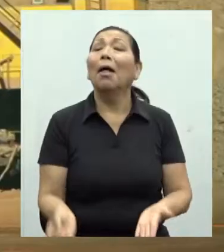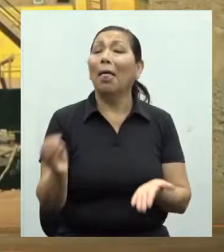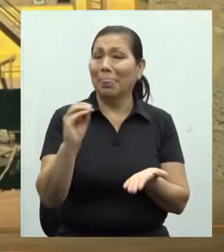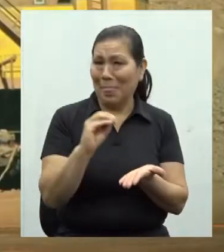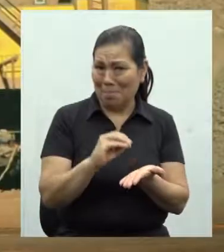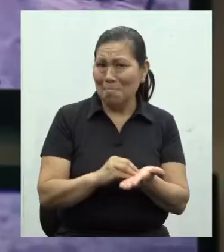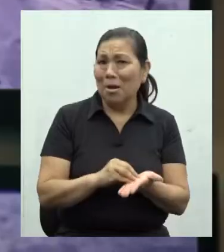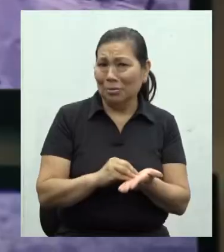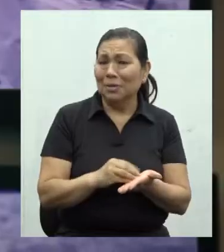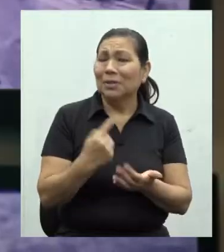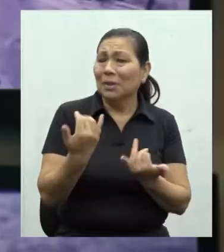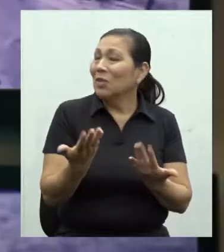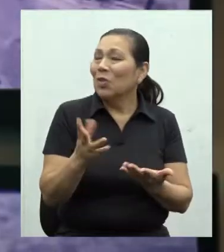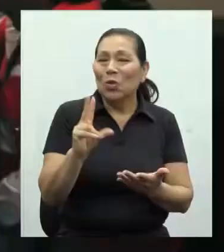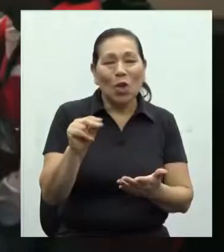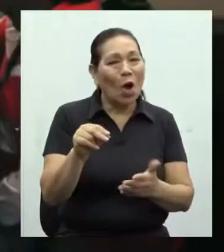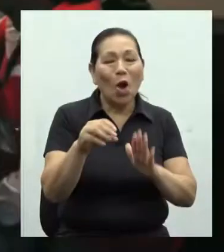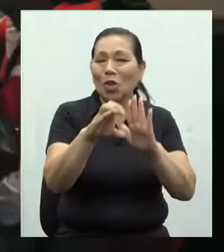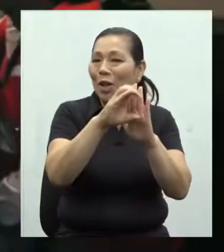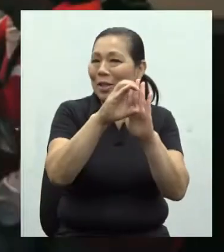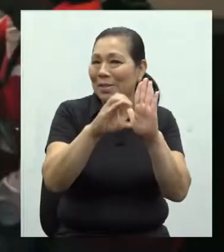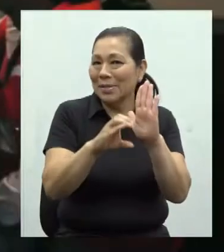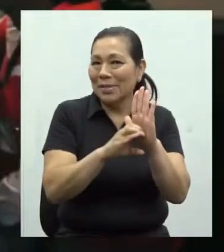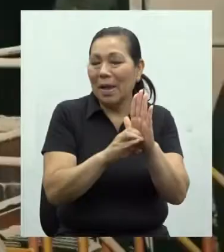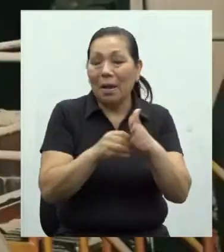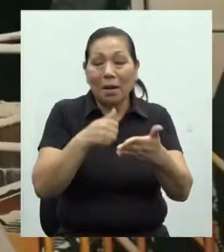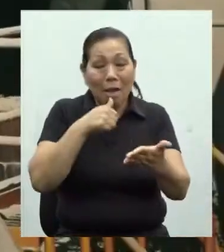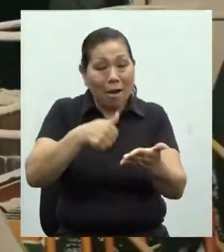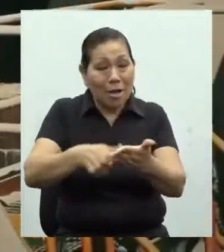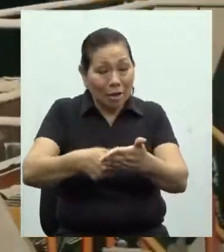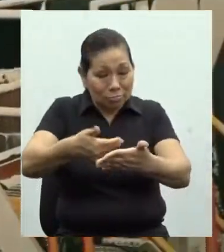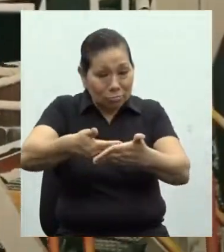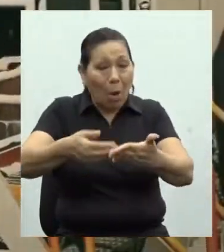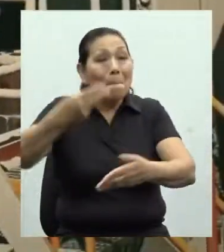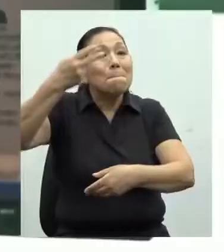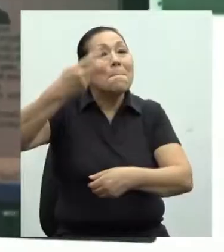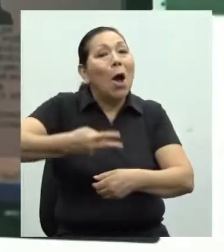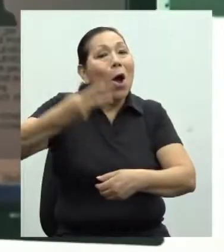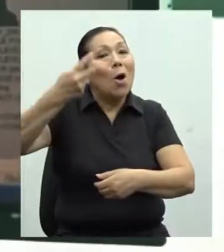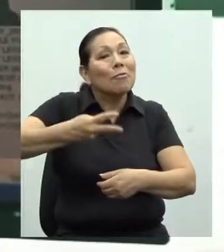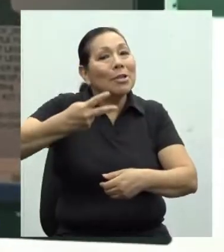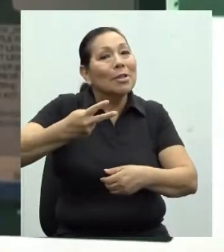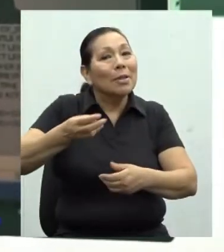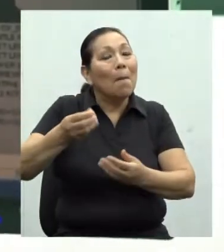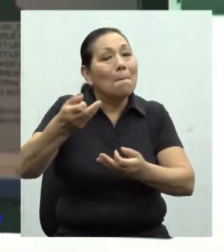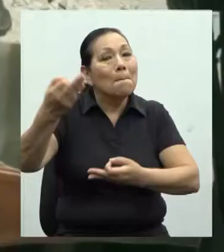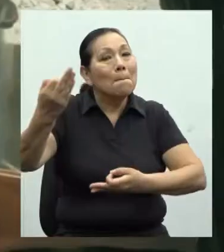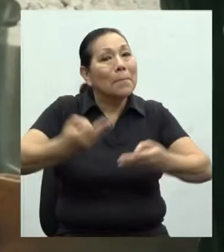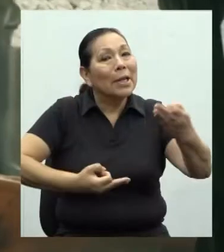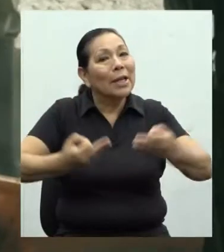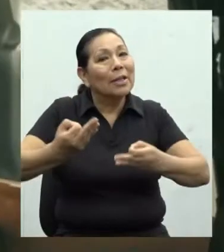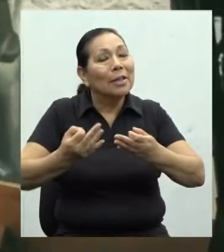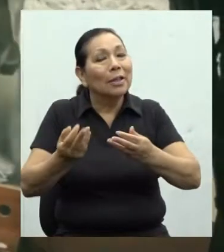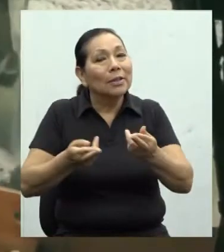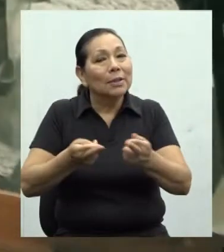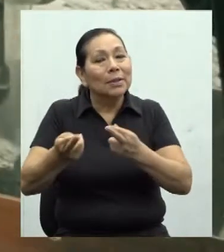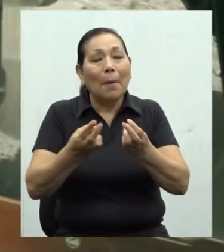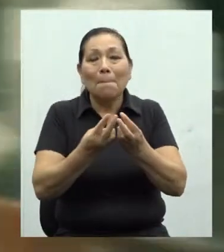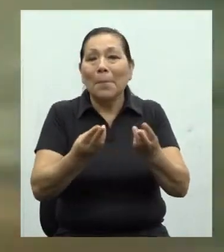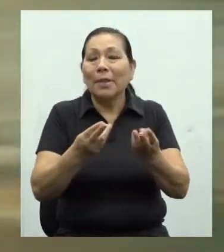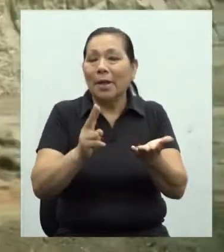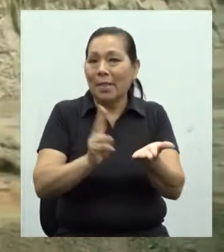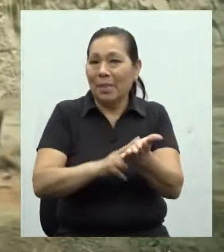Además, considera que es inconstitucional, pues la Carta Magna prohíbe que las normas del presupuesto regulen en